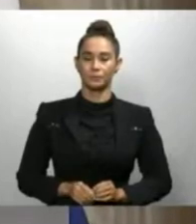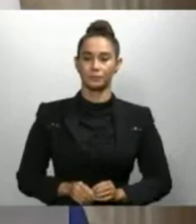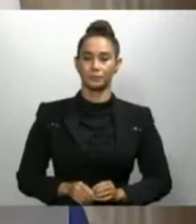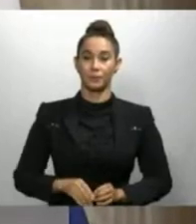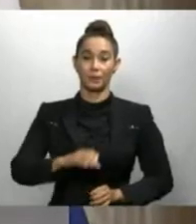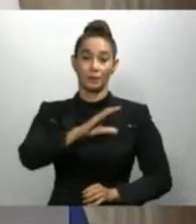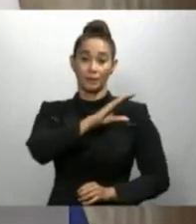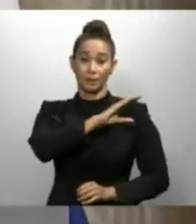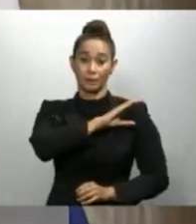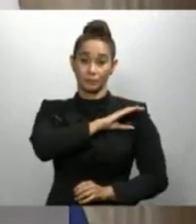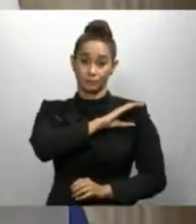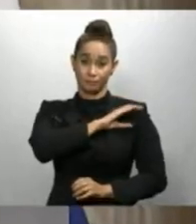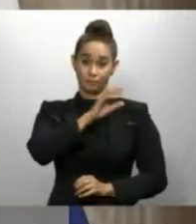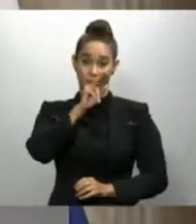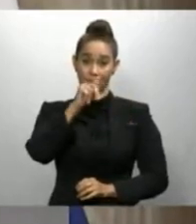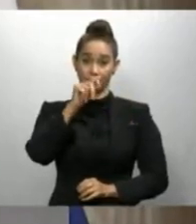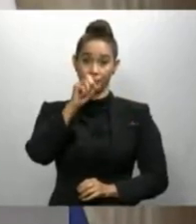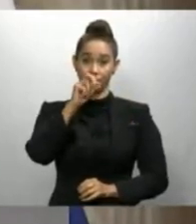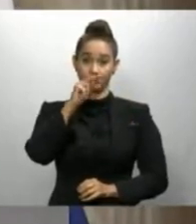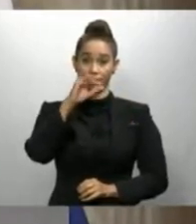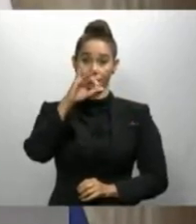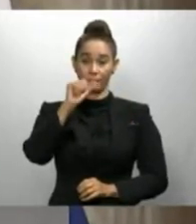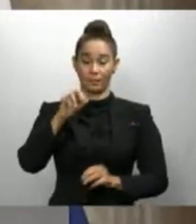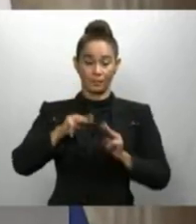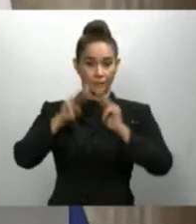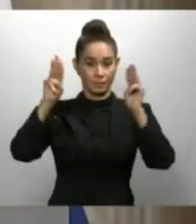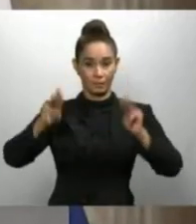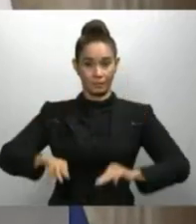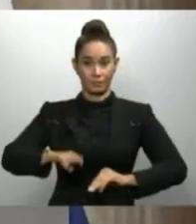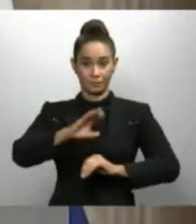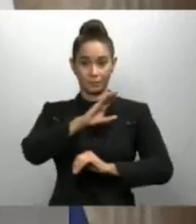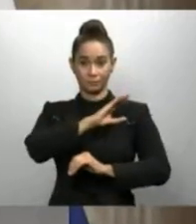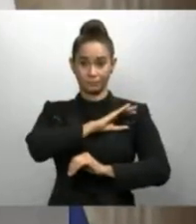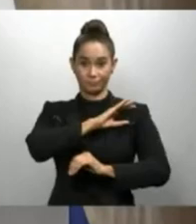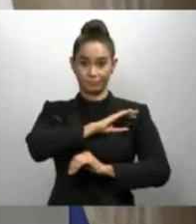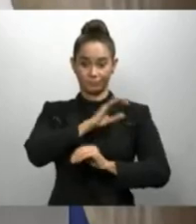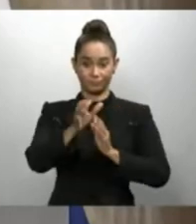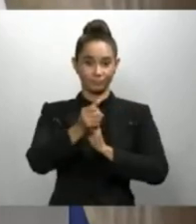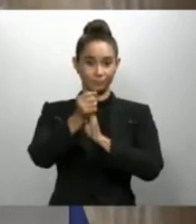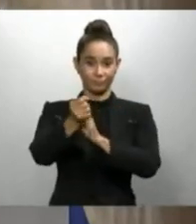Teniente General Carlos Luciano Díaz Morfa, ministro de Defensa.